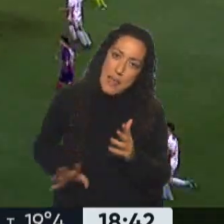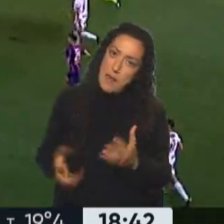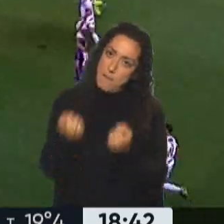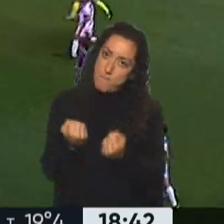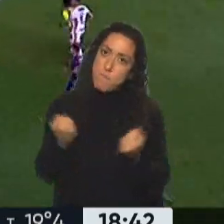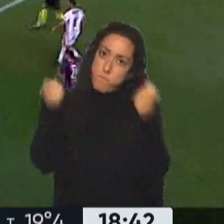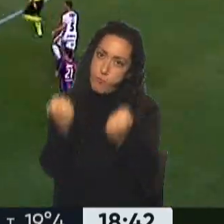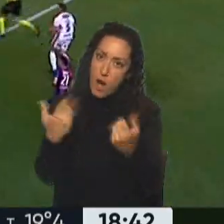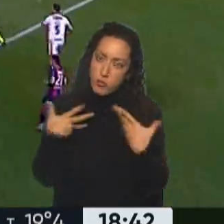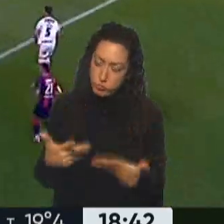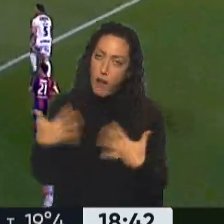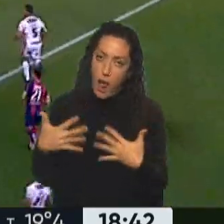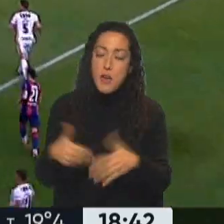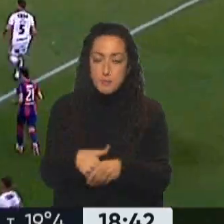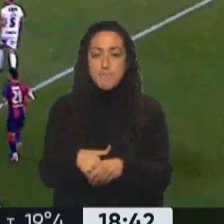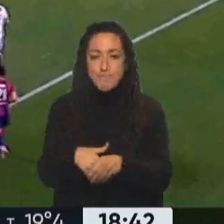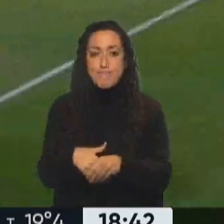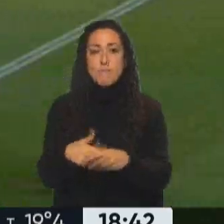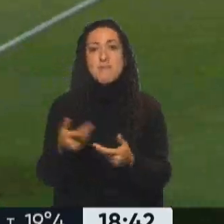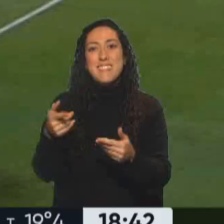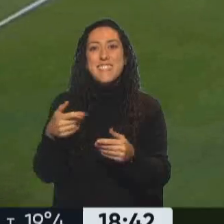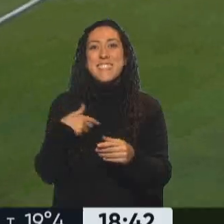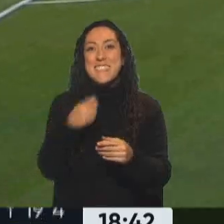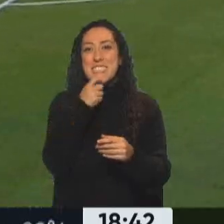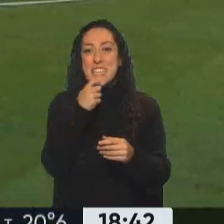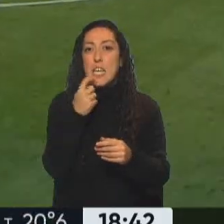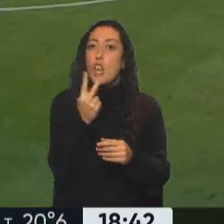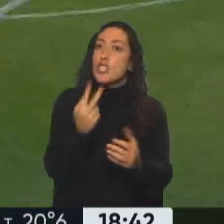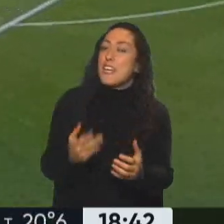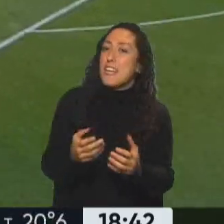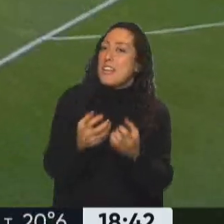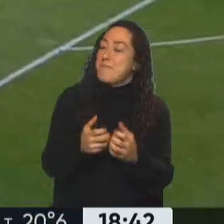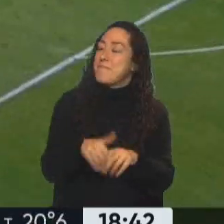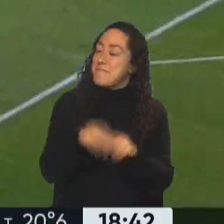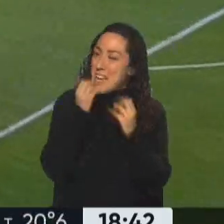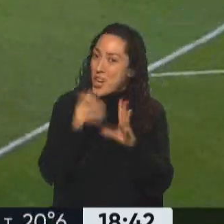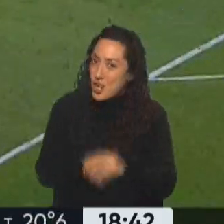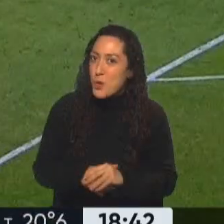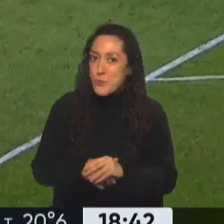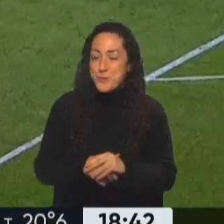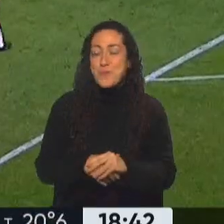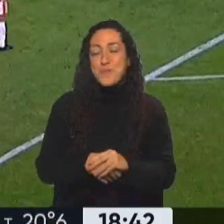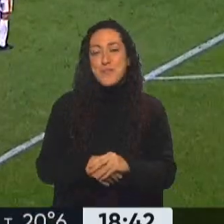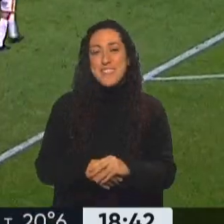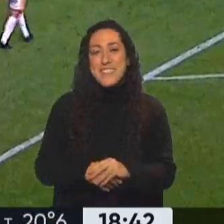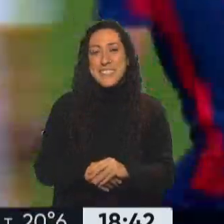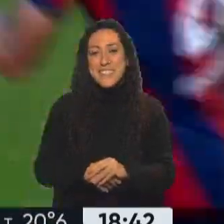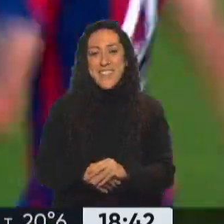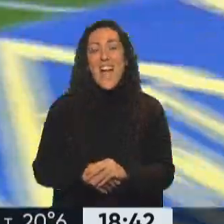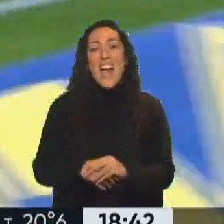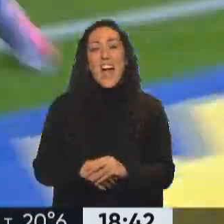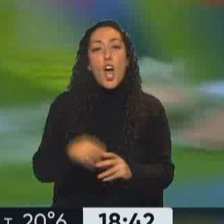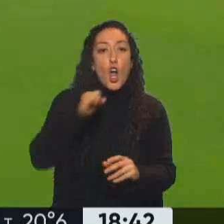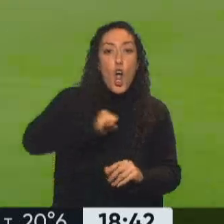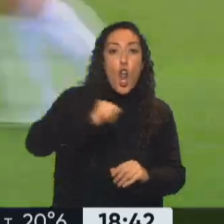garra. Bueno, justamente a si partir de allí, si tienen un par de ganas, estaría mejor. Exacto. Vinieron no solo el gol